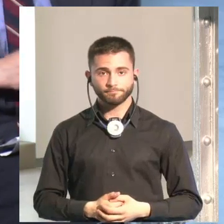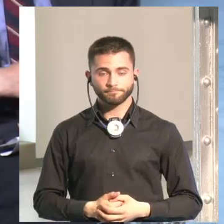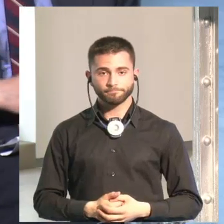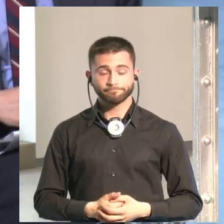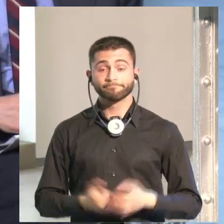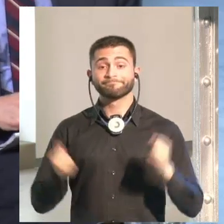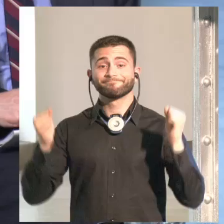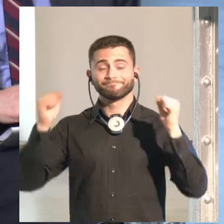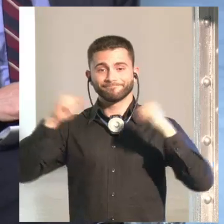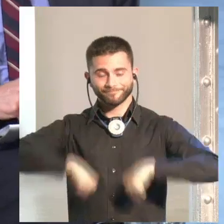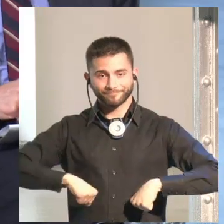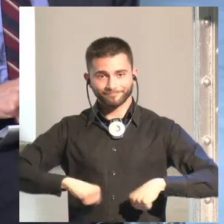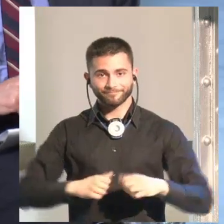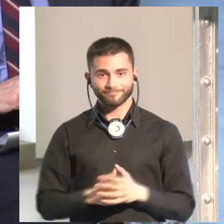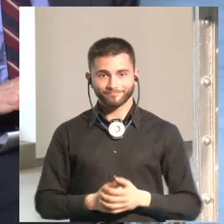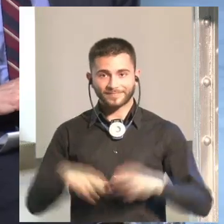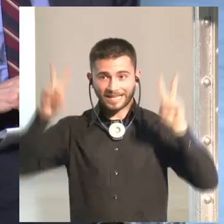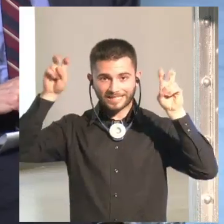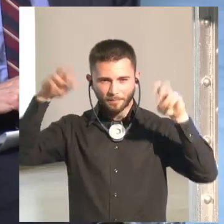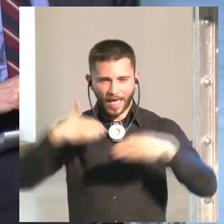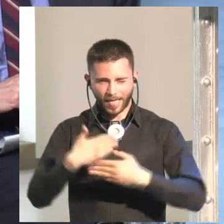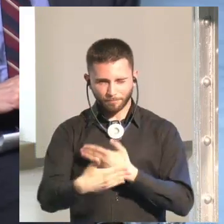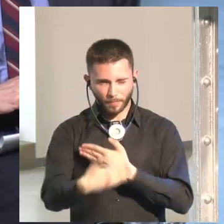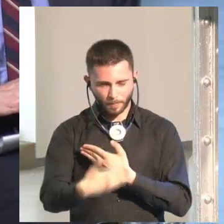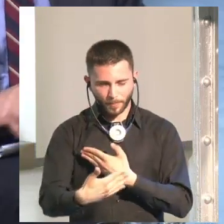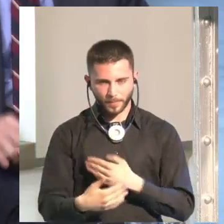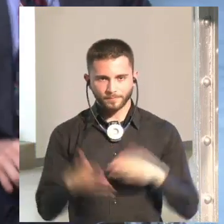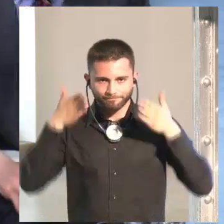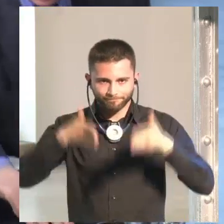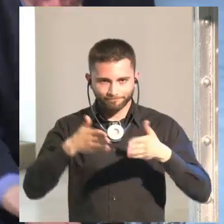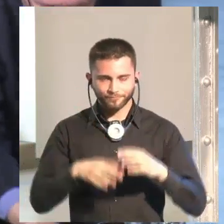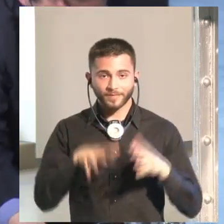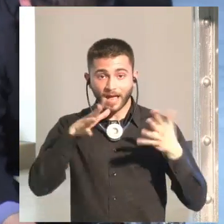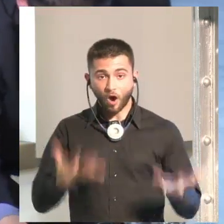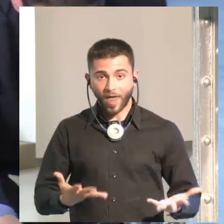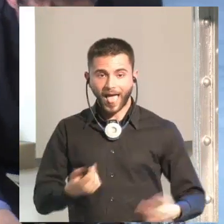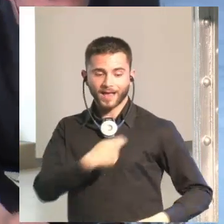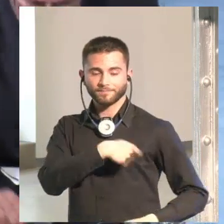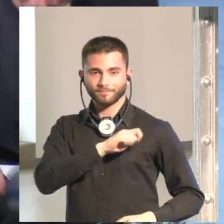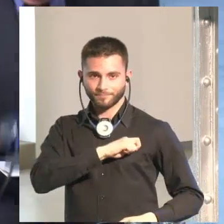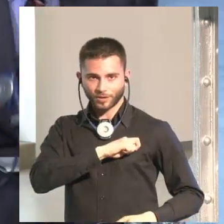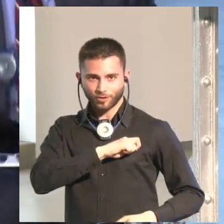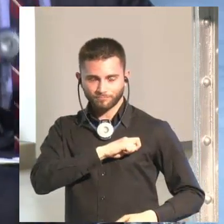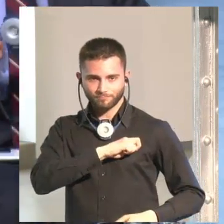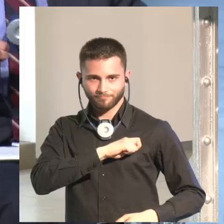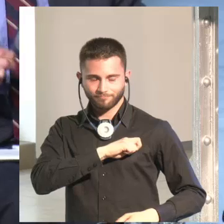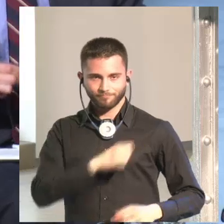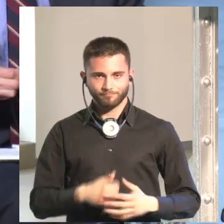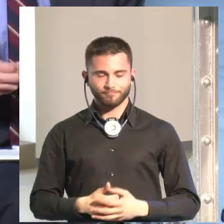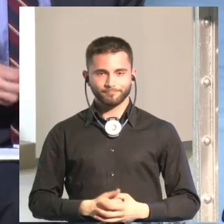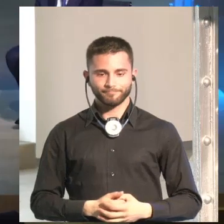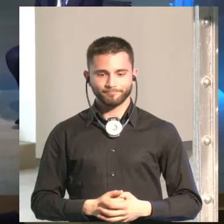Vale, vamos a seguir con este tema más adelante, pero ahora voy a pasar al español.